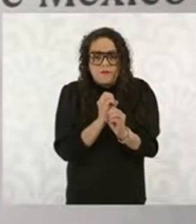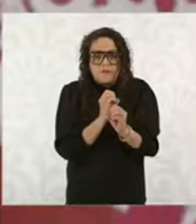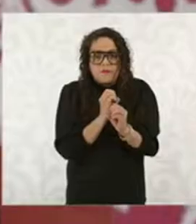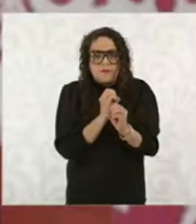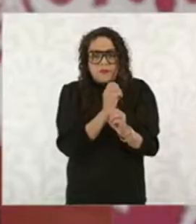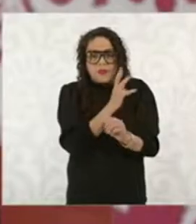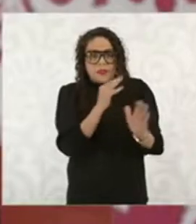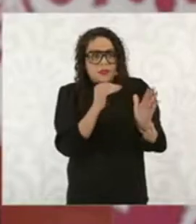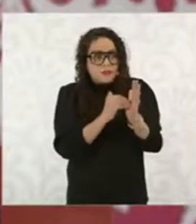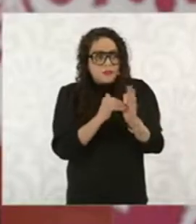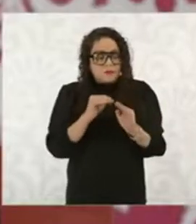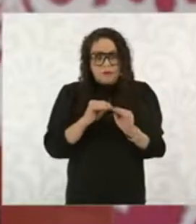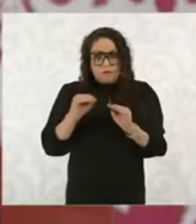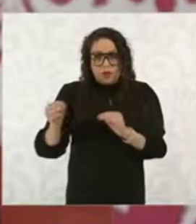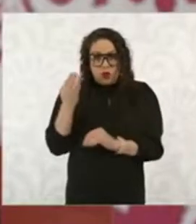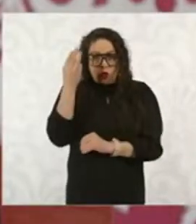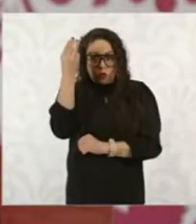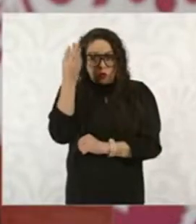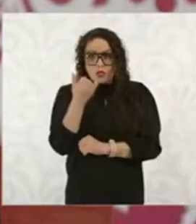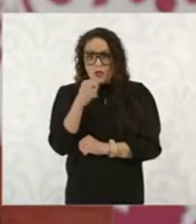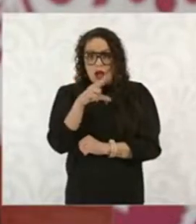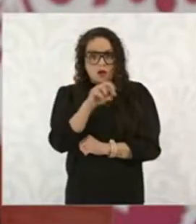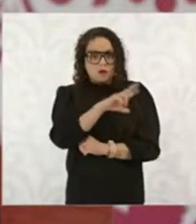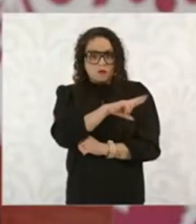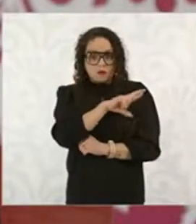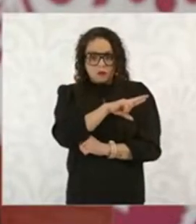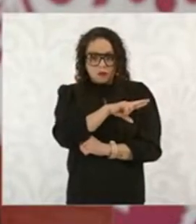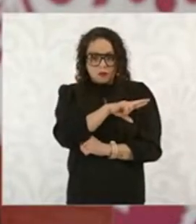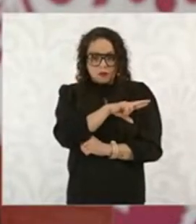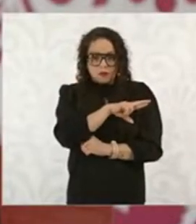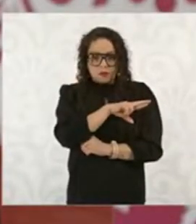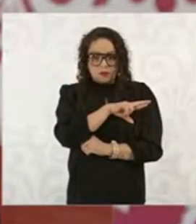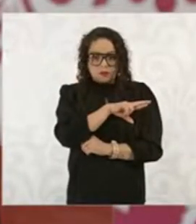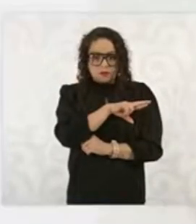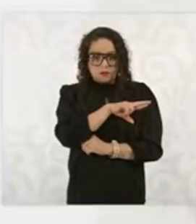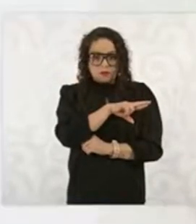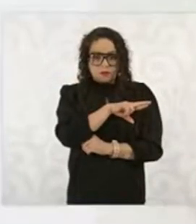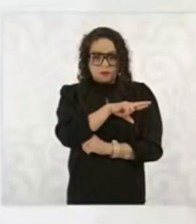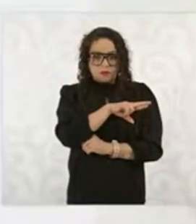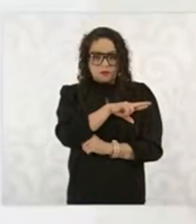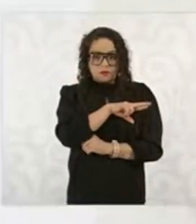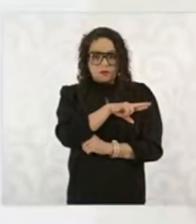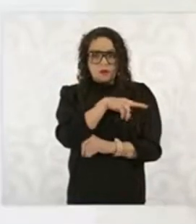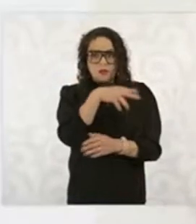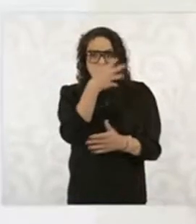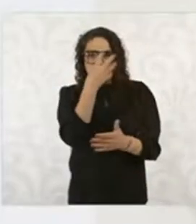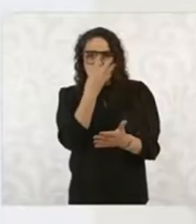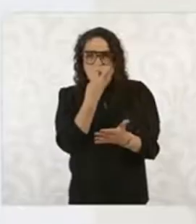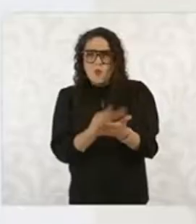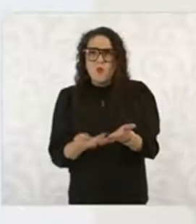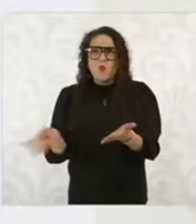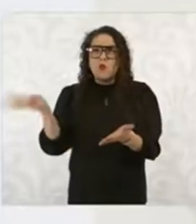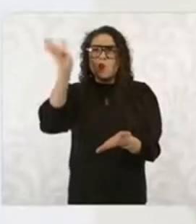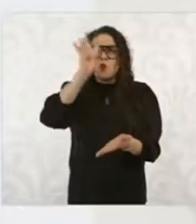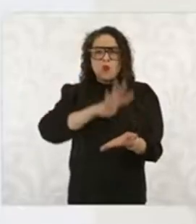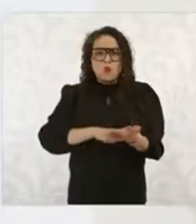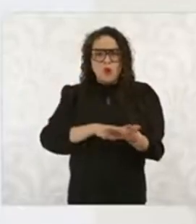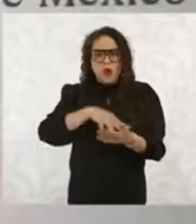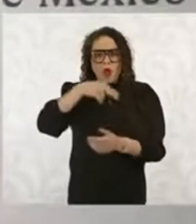Es equivalente a 3 veces, ¿no? 4 veces lo que consume la Ciudad de México